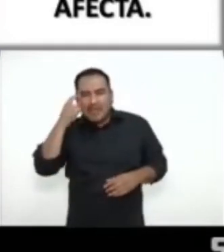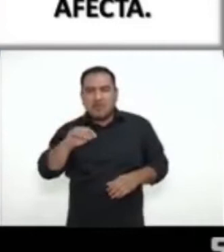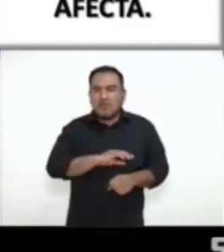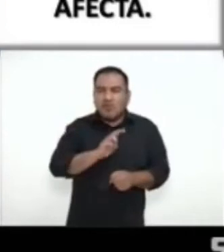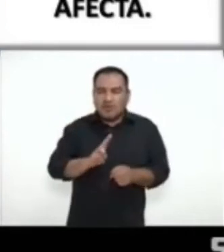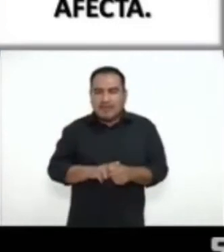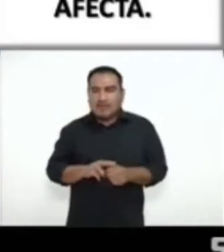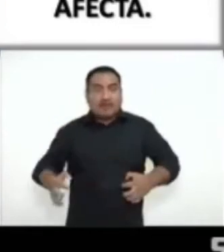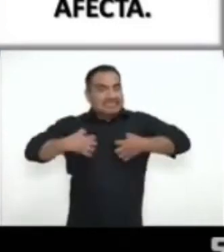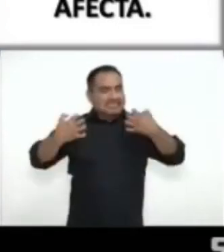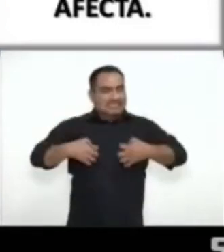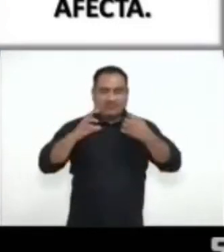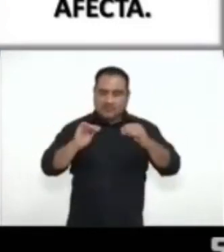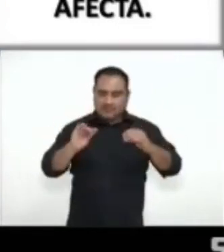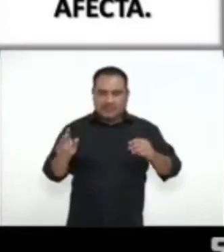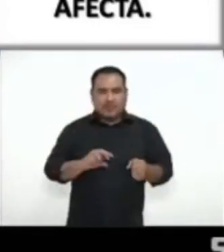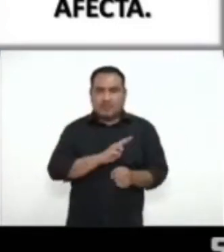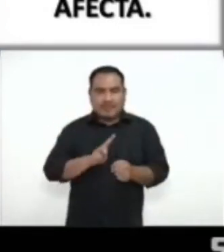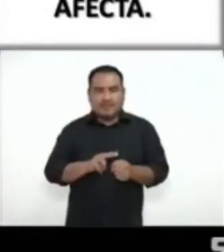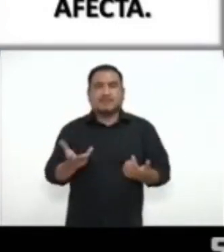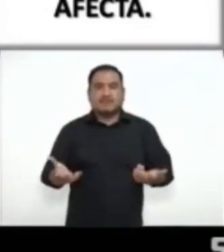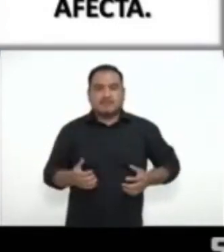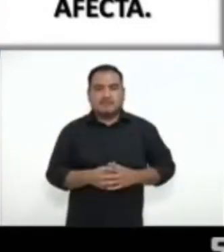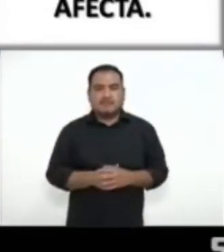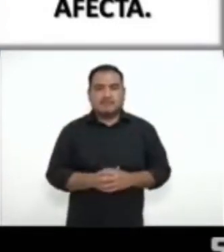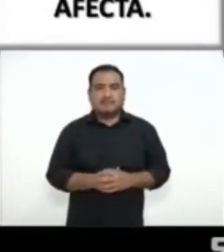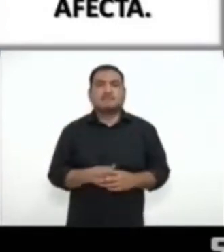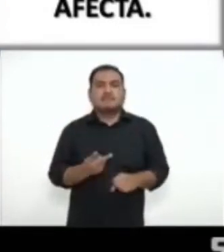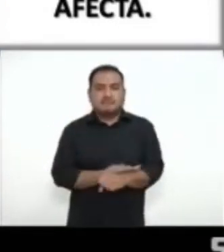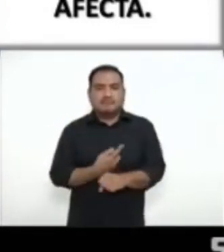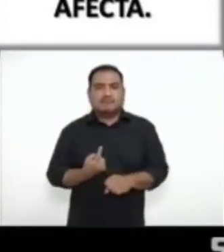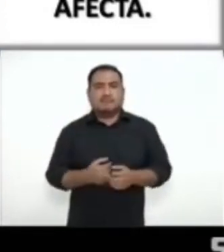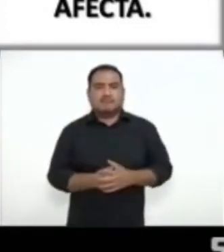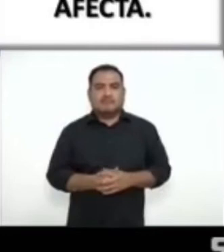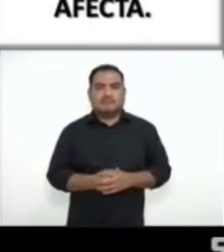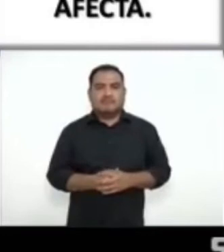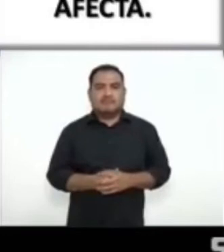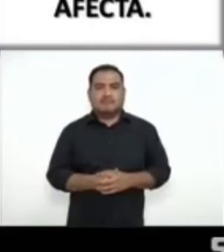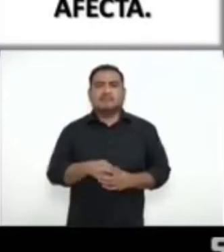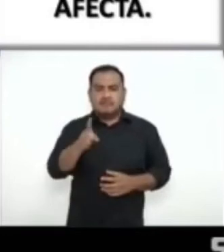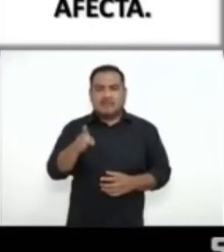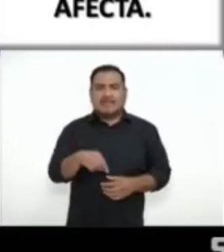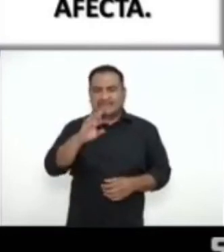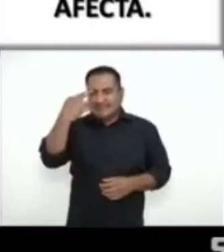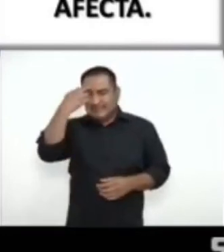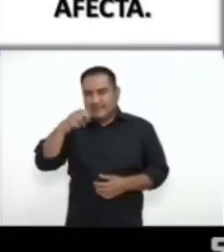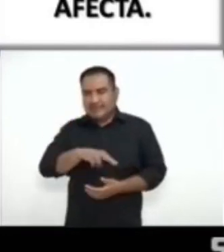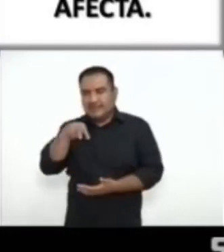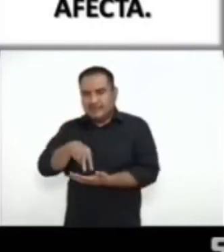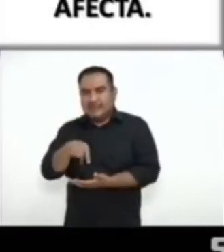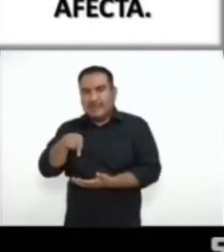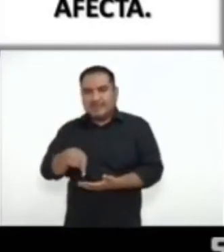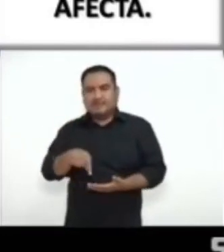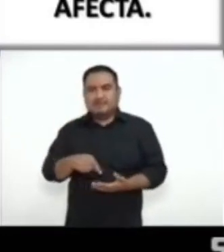estaba rabioso, medianamente enojo. ¿Qué pasa? Ubíquese en ese momento y va a